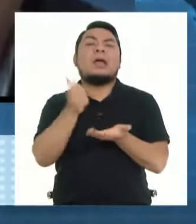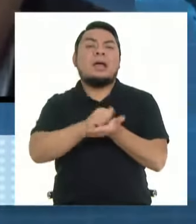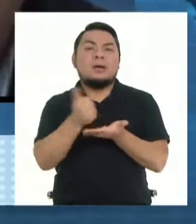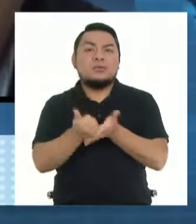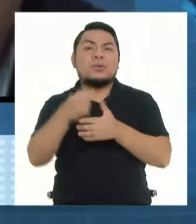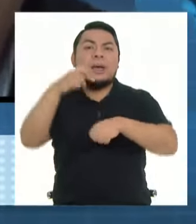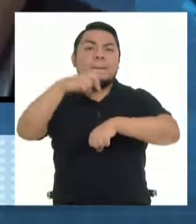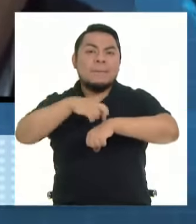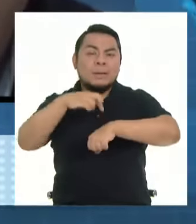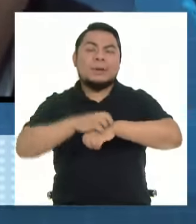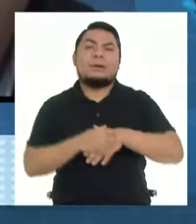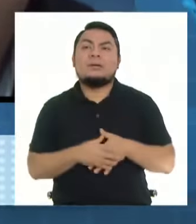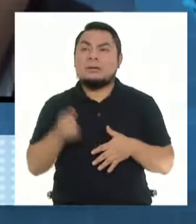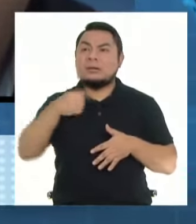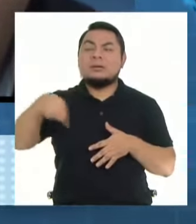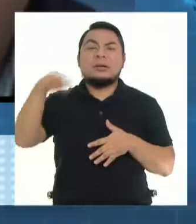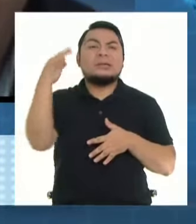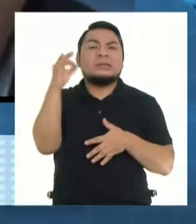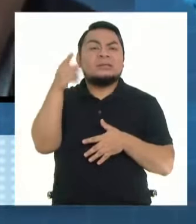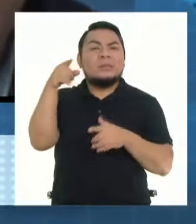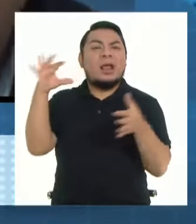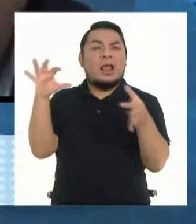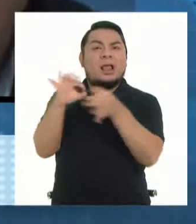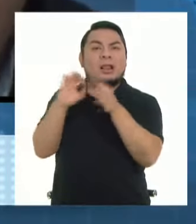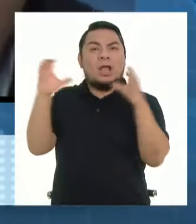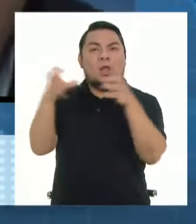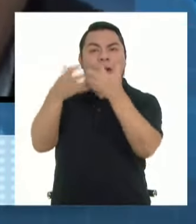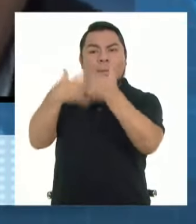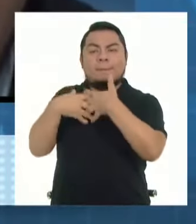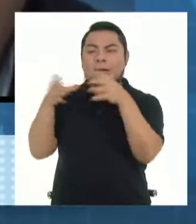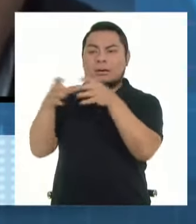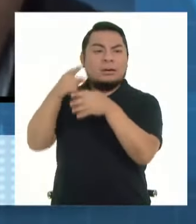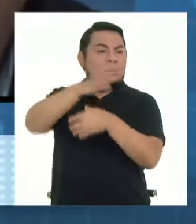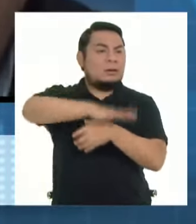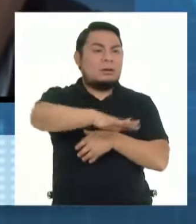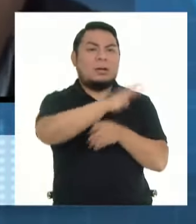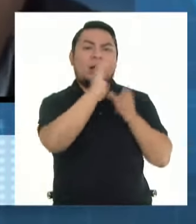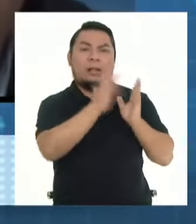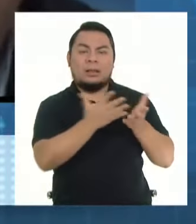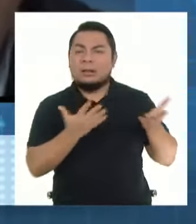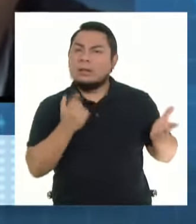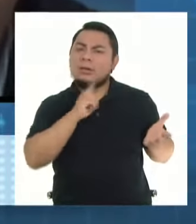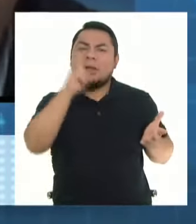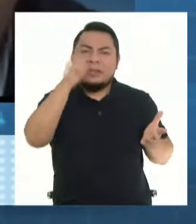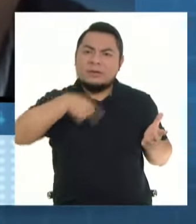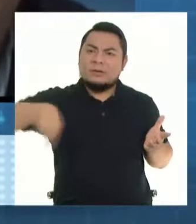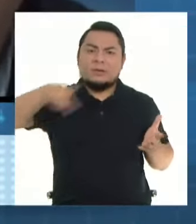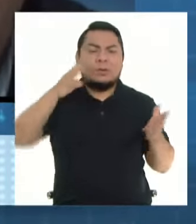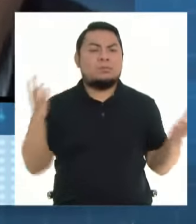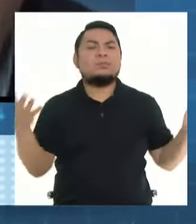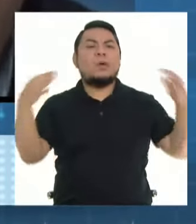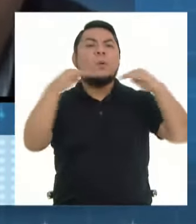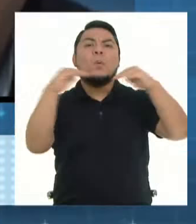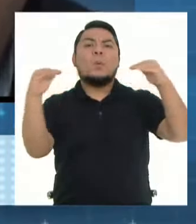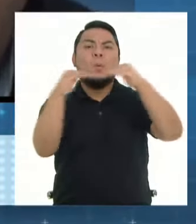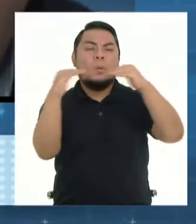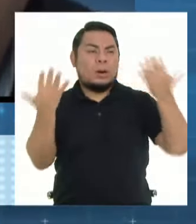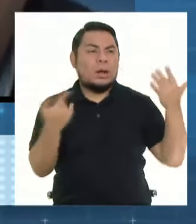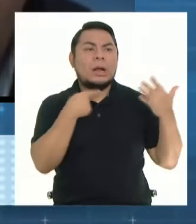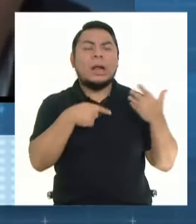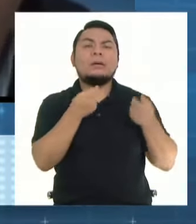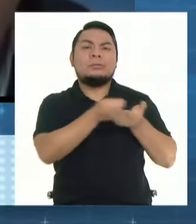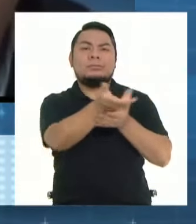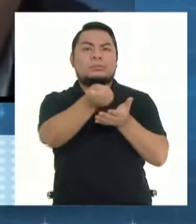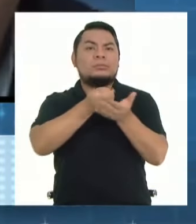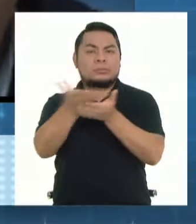papa. Tenemos que generar condiciones de competencia iguales para los productores del país, pero también para